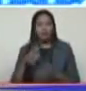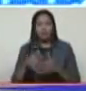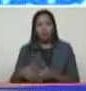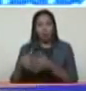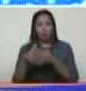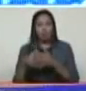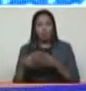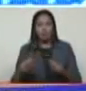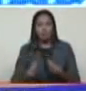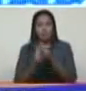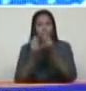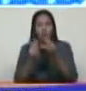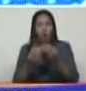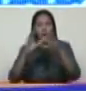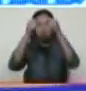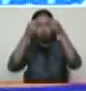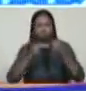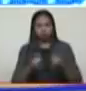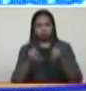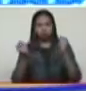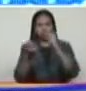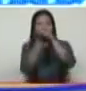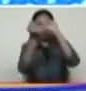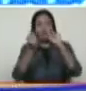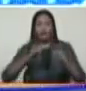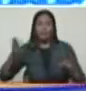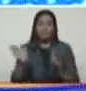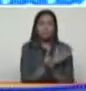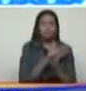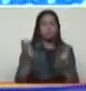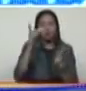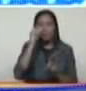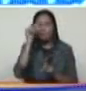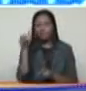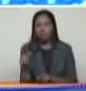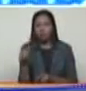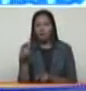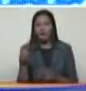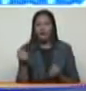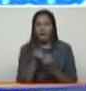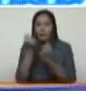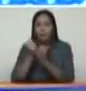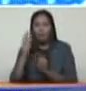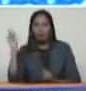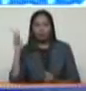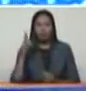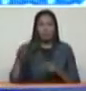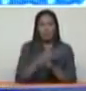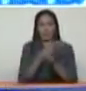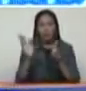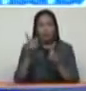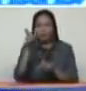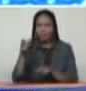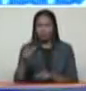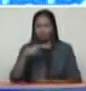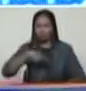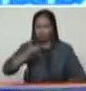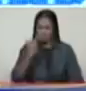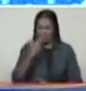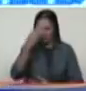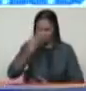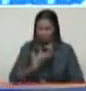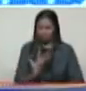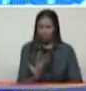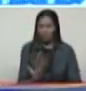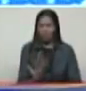preso a golpes a estos activistas y asaltaba nuestra embajada. Una actitud que causa vergüenza,